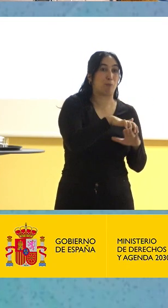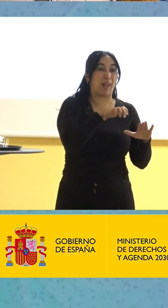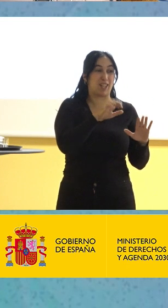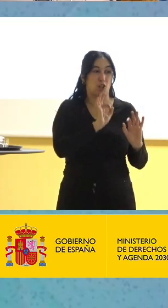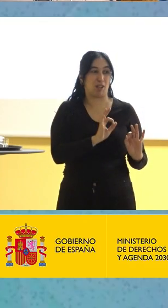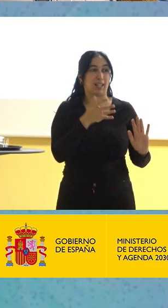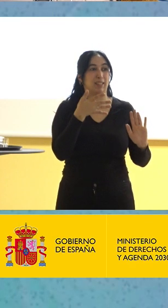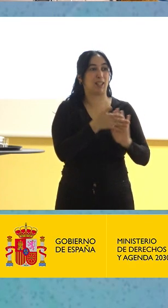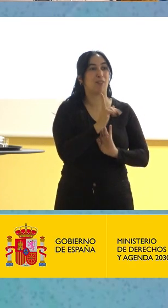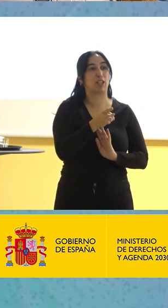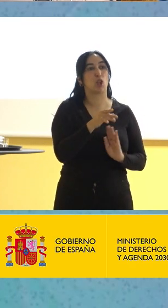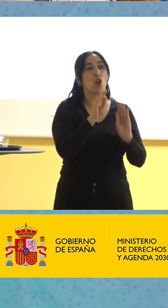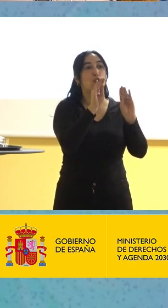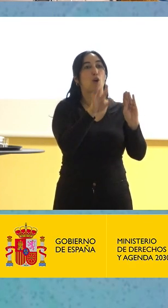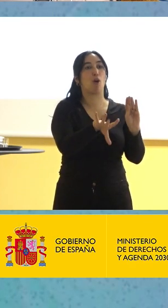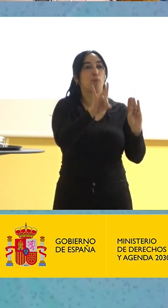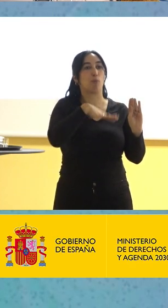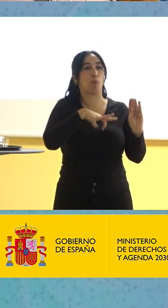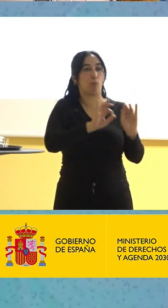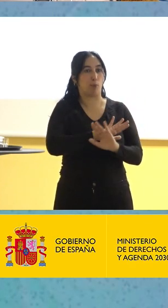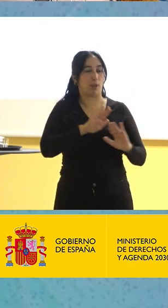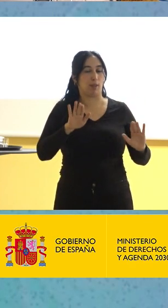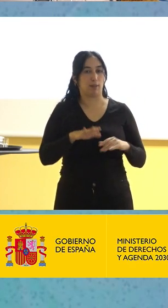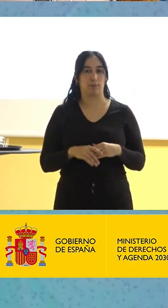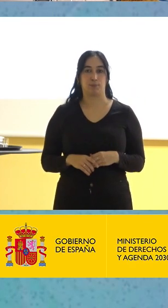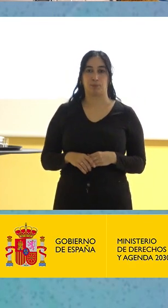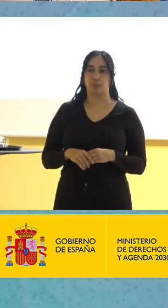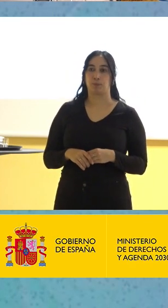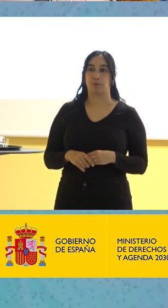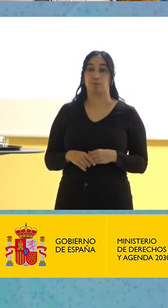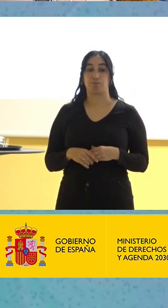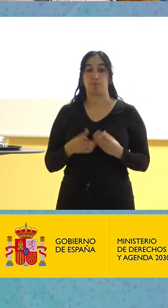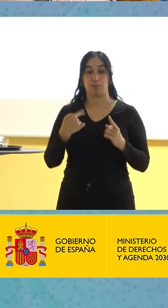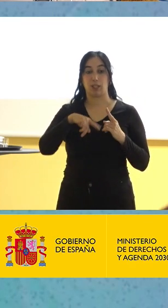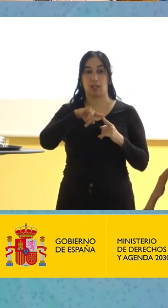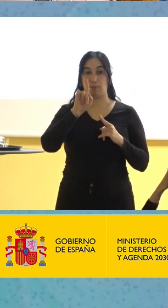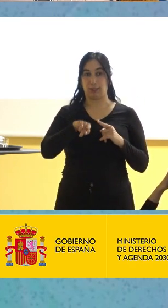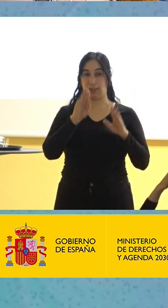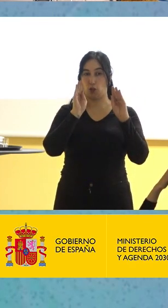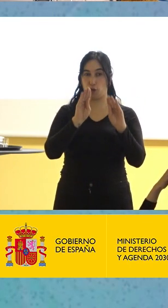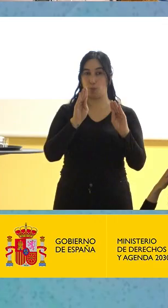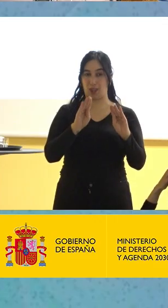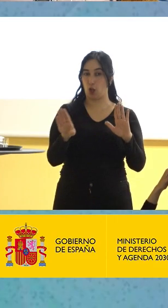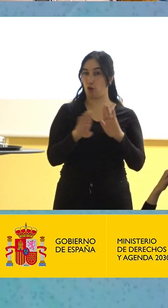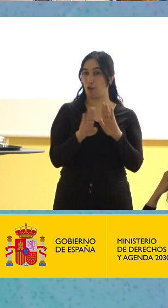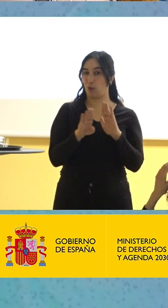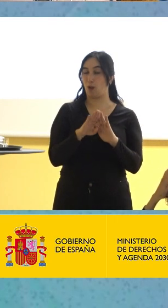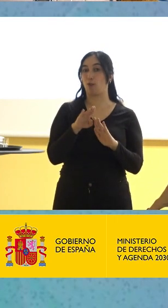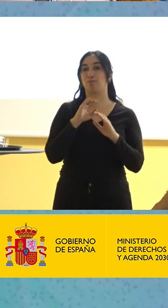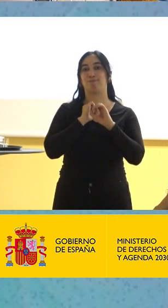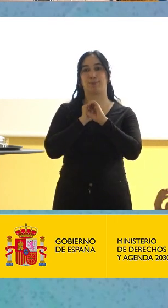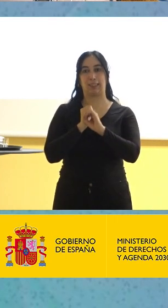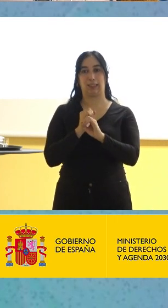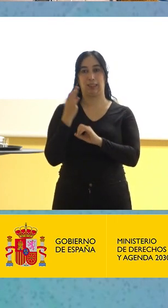trata de formación optativa. Y además que la formación continuada pues depende